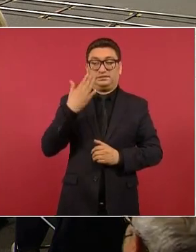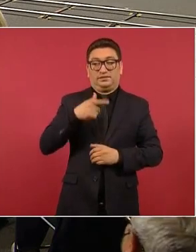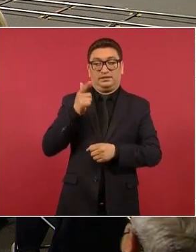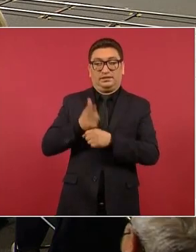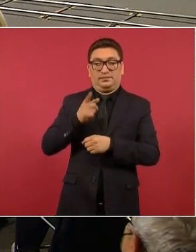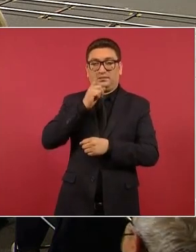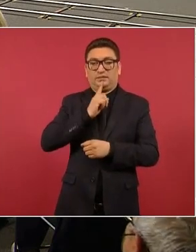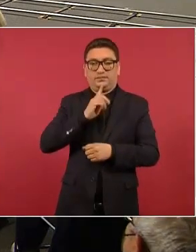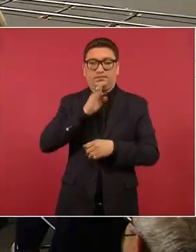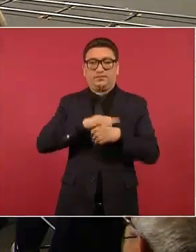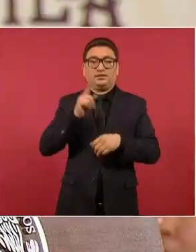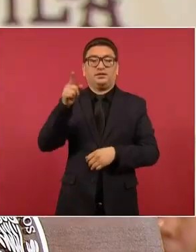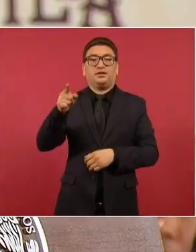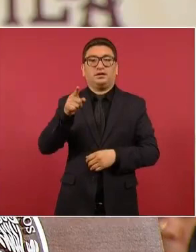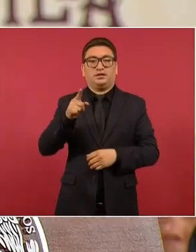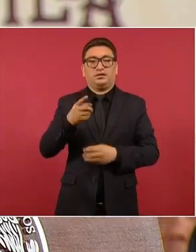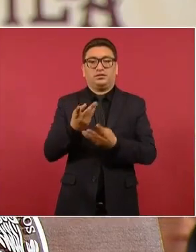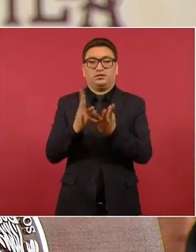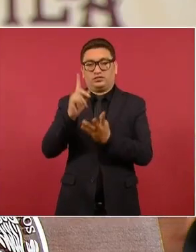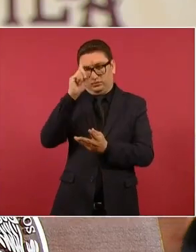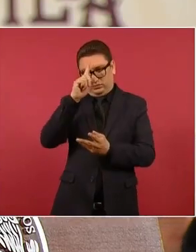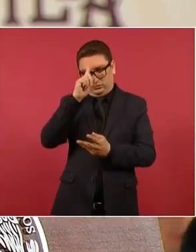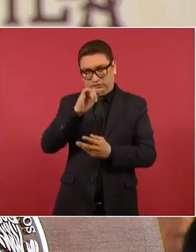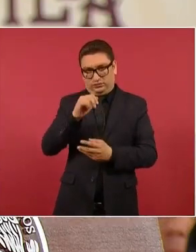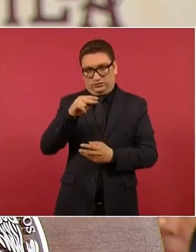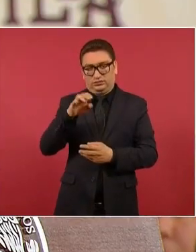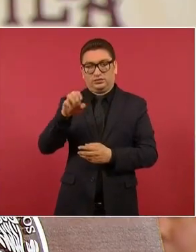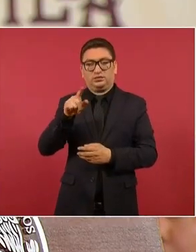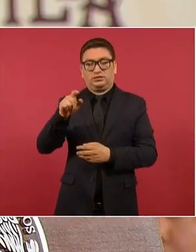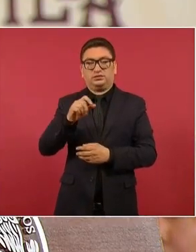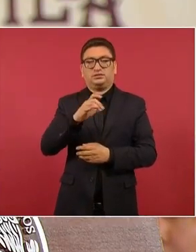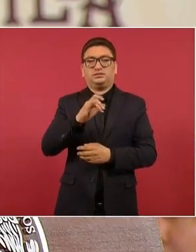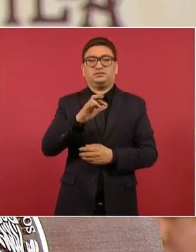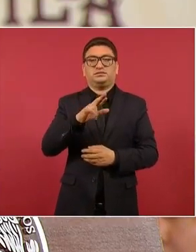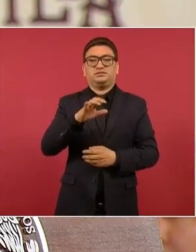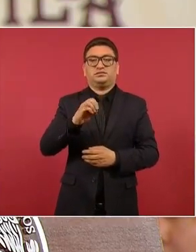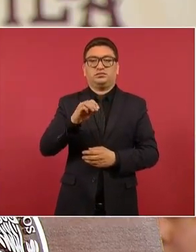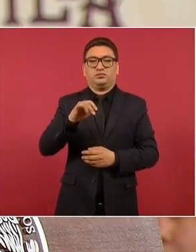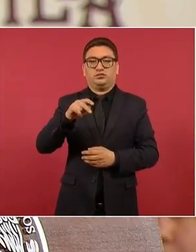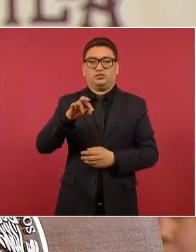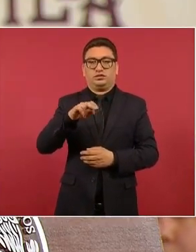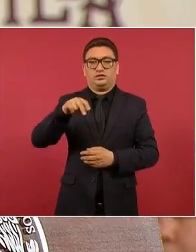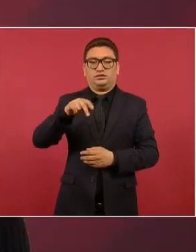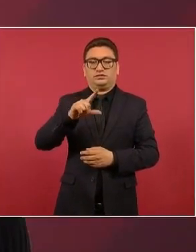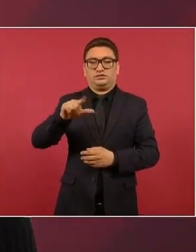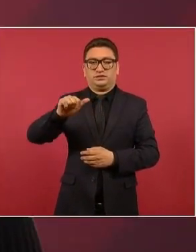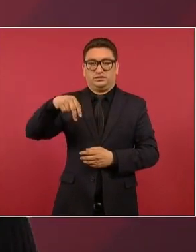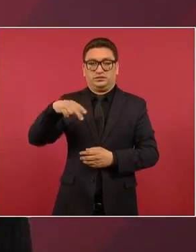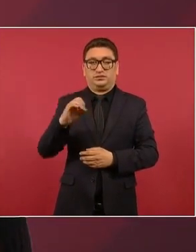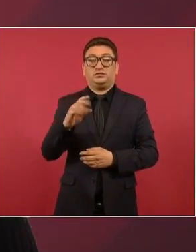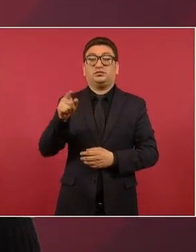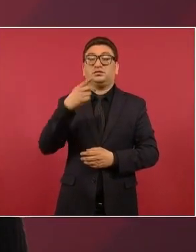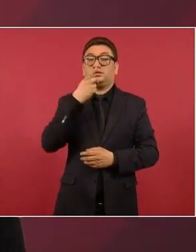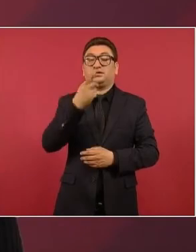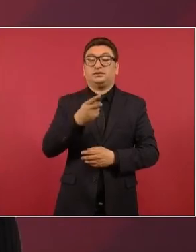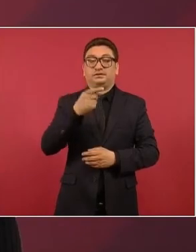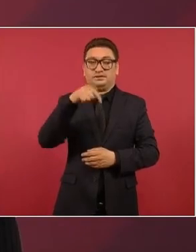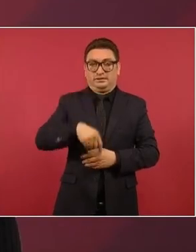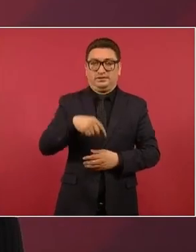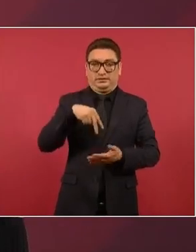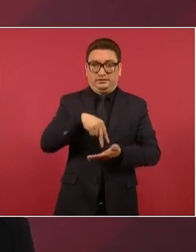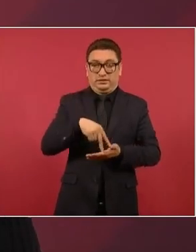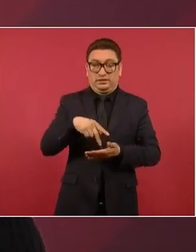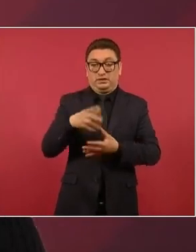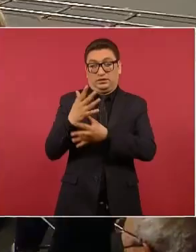Al consejero del Instituto Nacional Electoral, Ciro Murayana, él cuestionó que aquí en esta